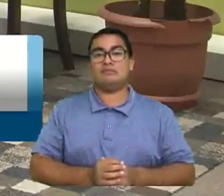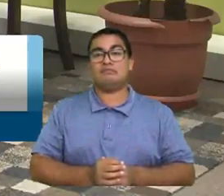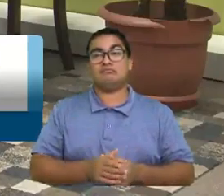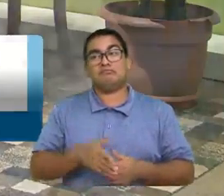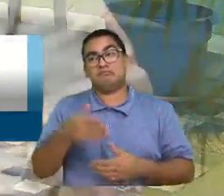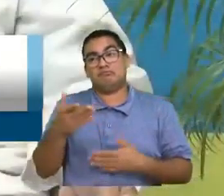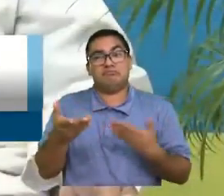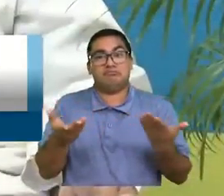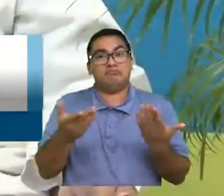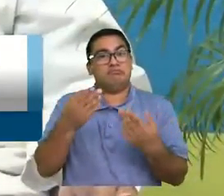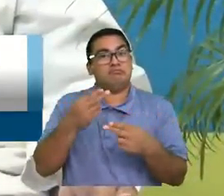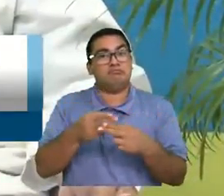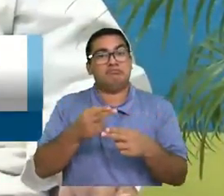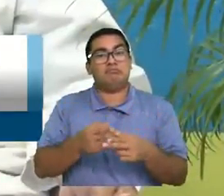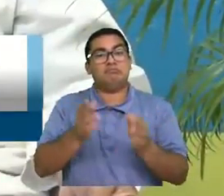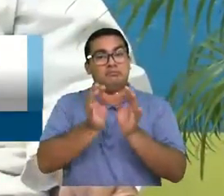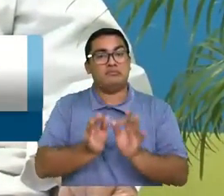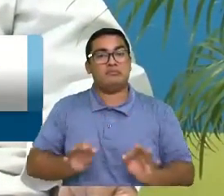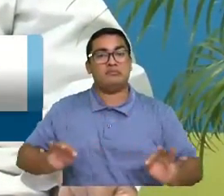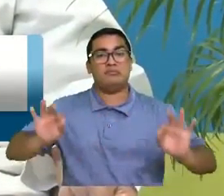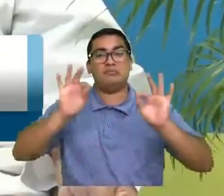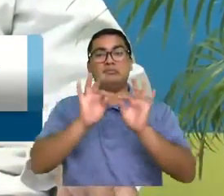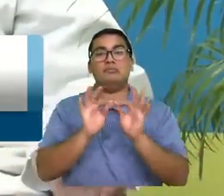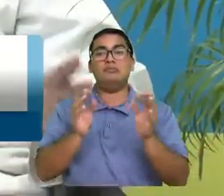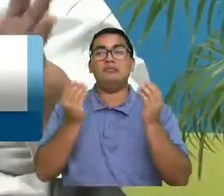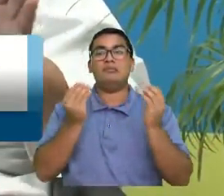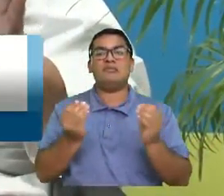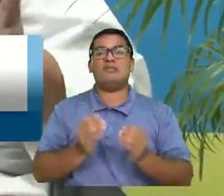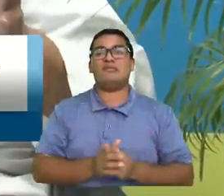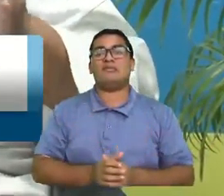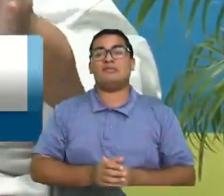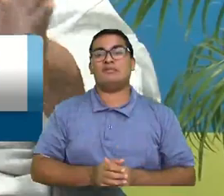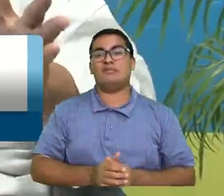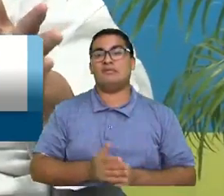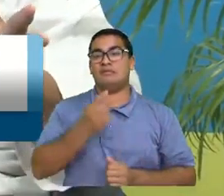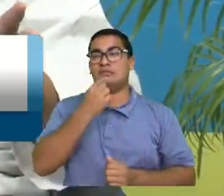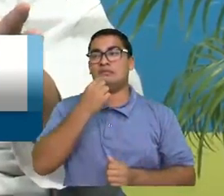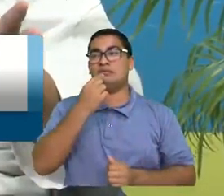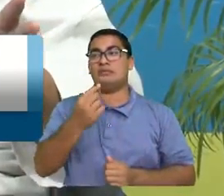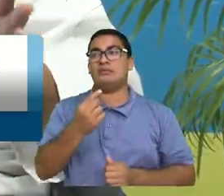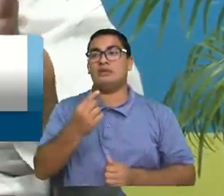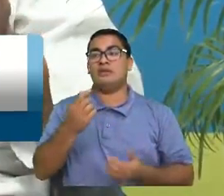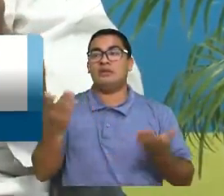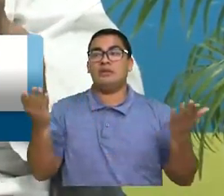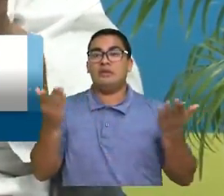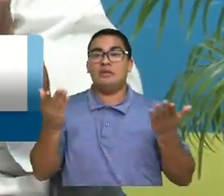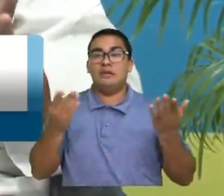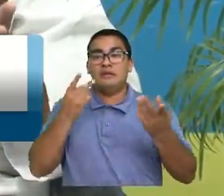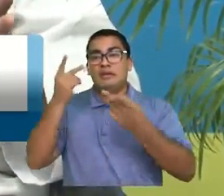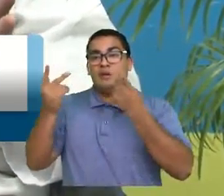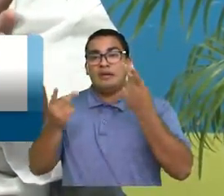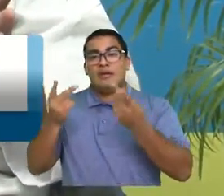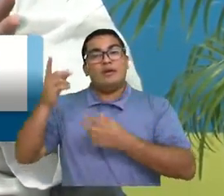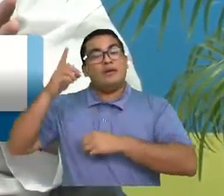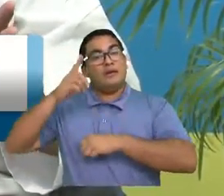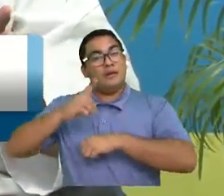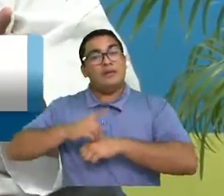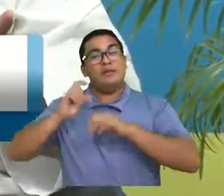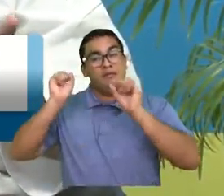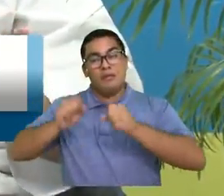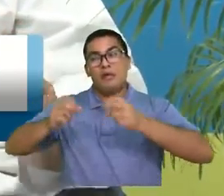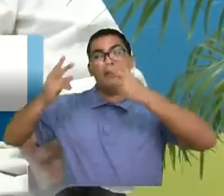es tal cosa. Por eso es importante decir, voy a ir donde el médico y que sea él que me mire y me